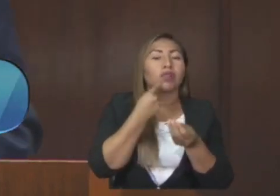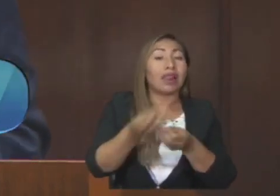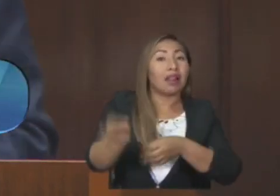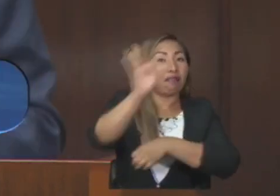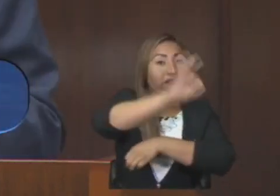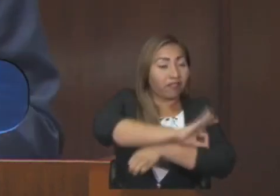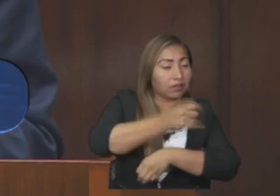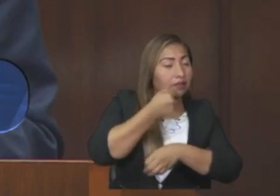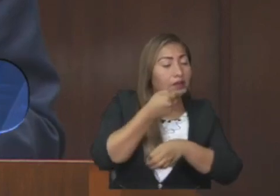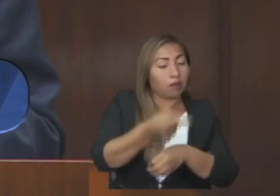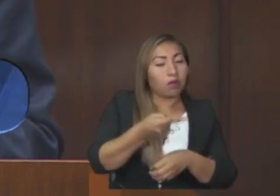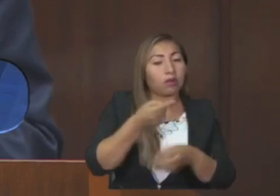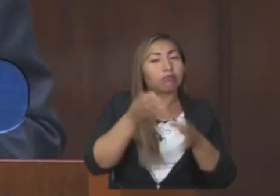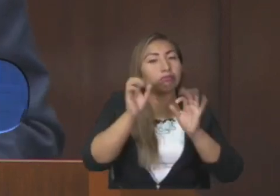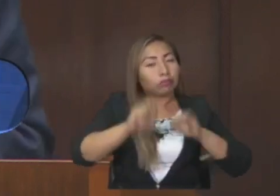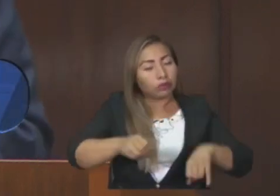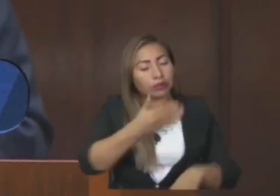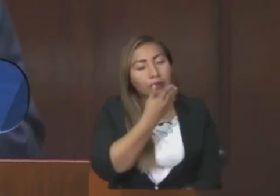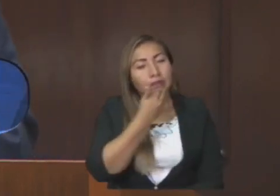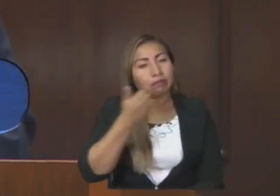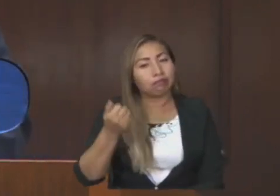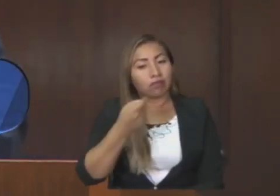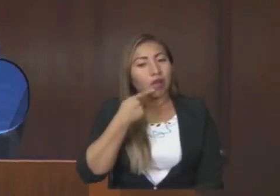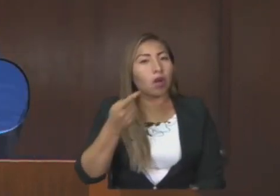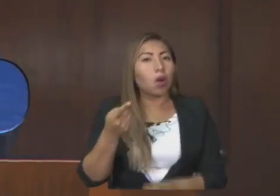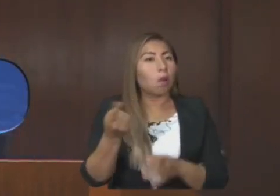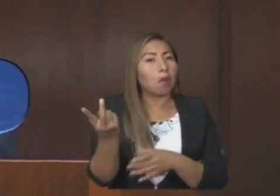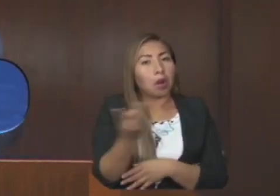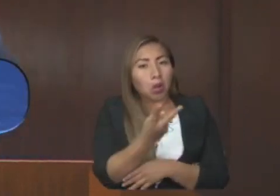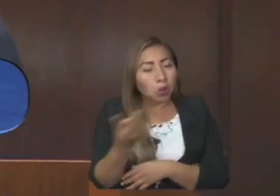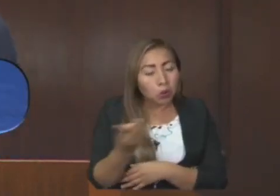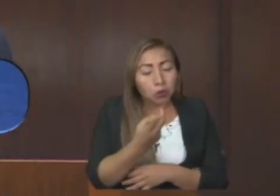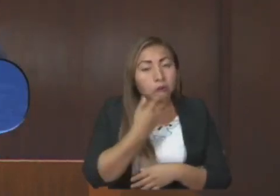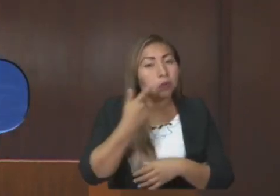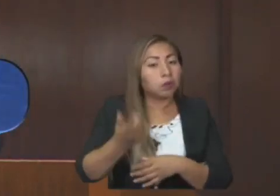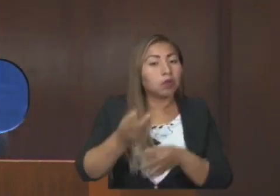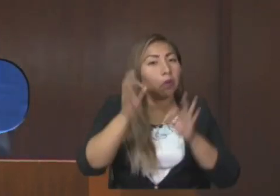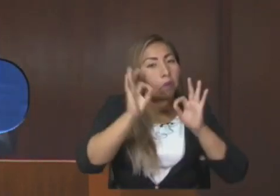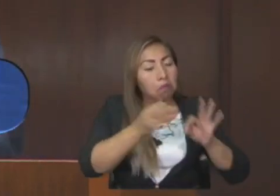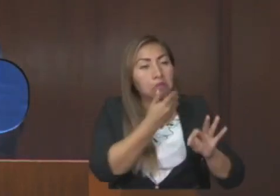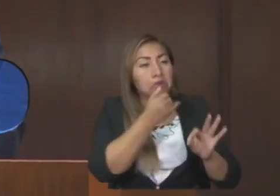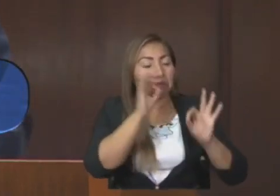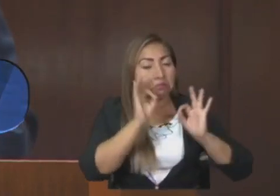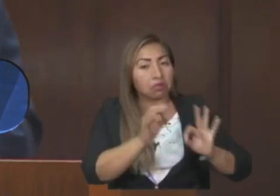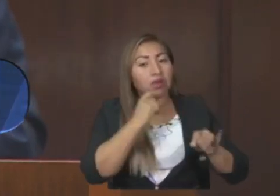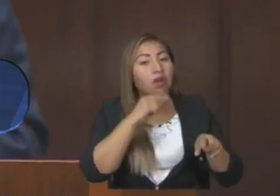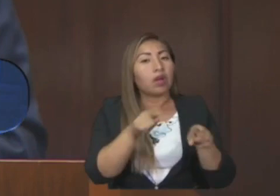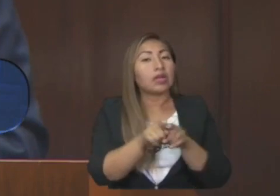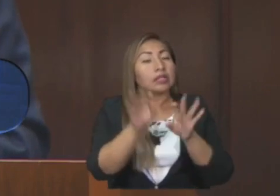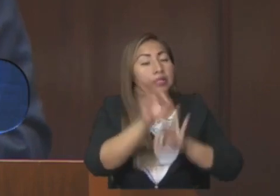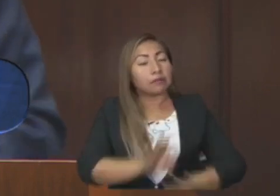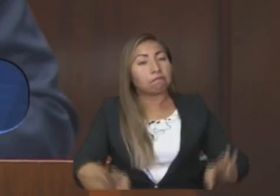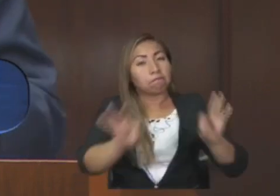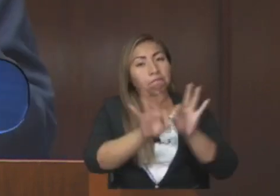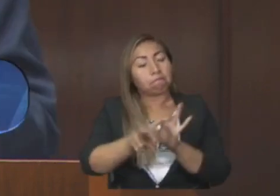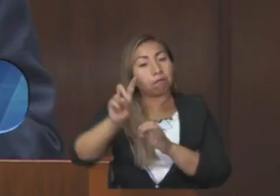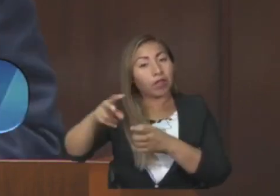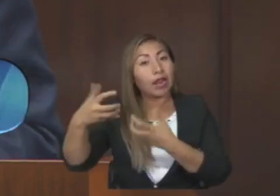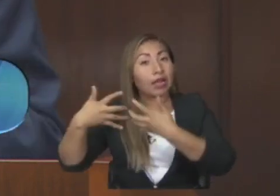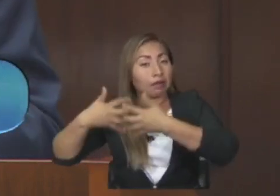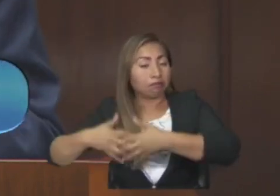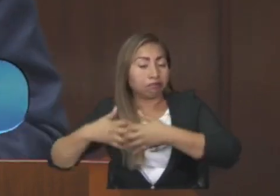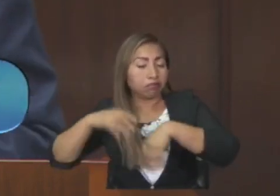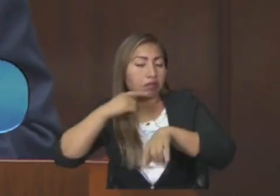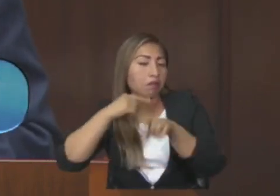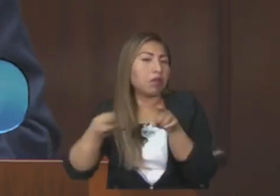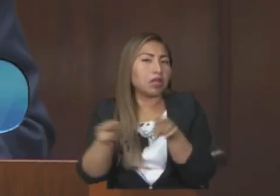que ofrezca el mejor resultado para ambas partes, que le brinde las protecciones necesarias a la empresa, pero que al mismo